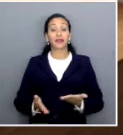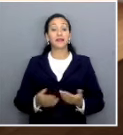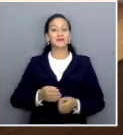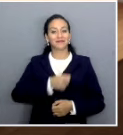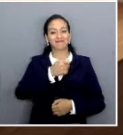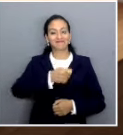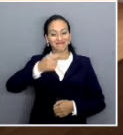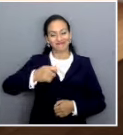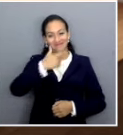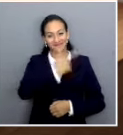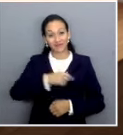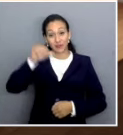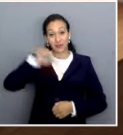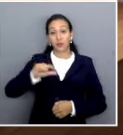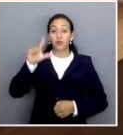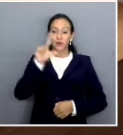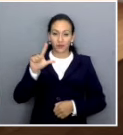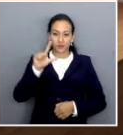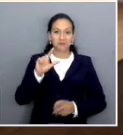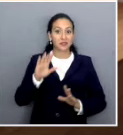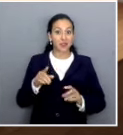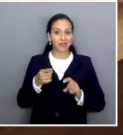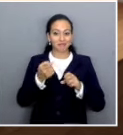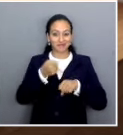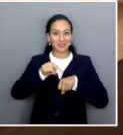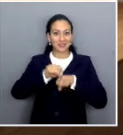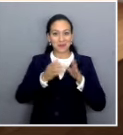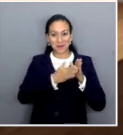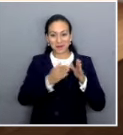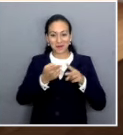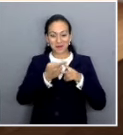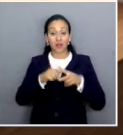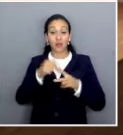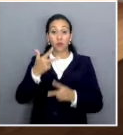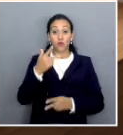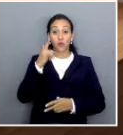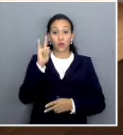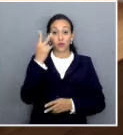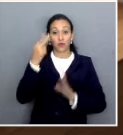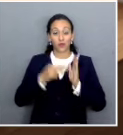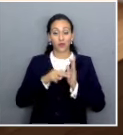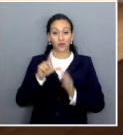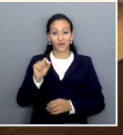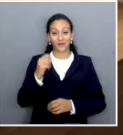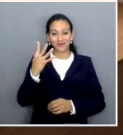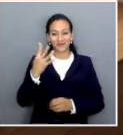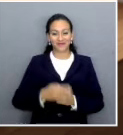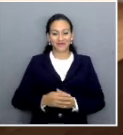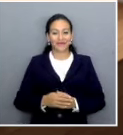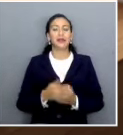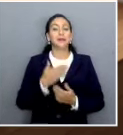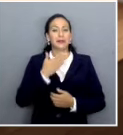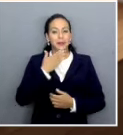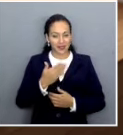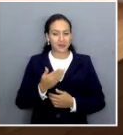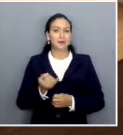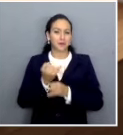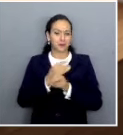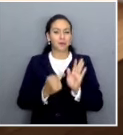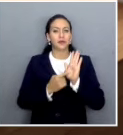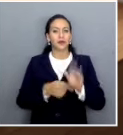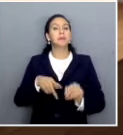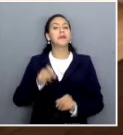este lunes, inicio de semana, 8 de julio de 2024. Antes de irnos con la información, saludo a mi